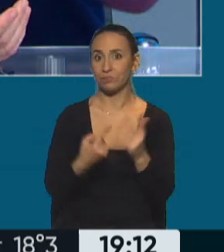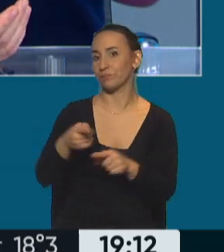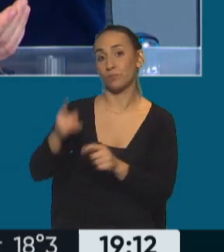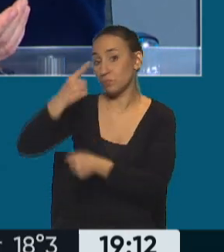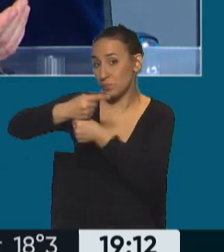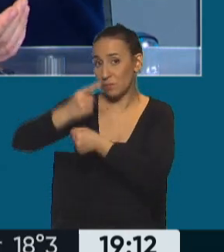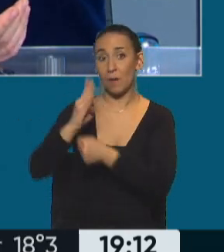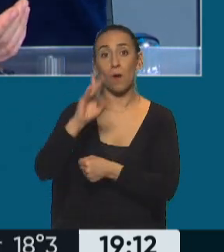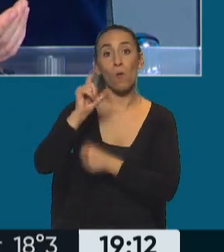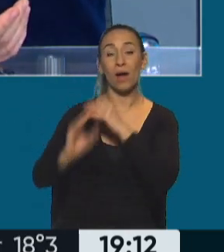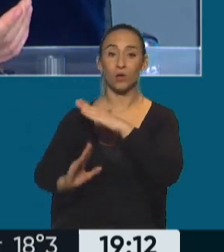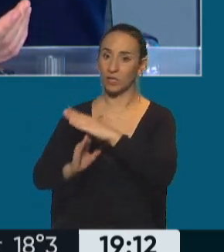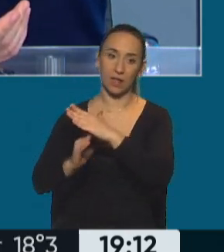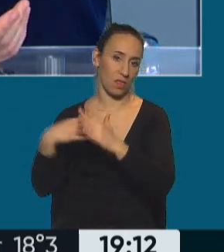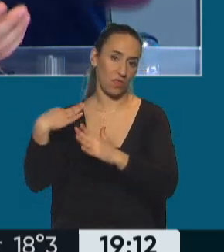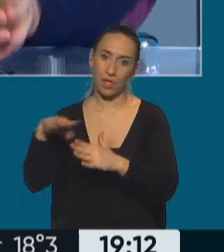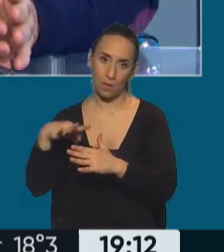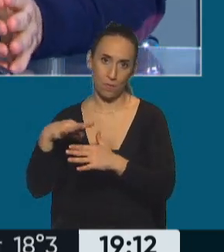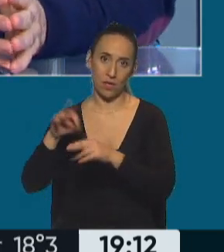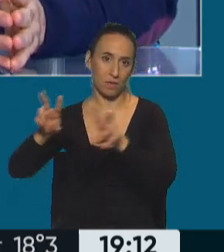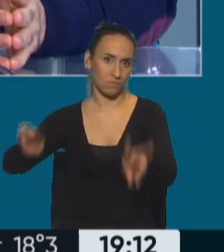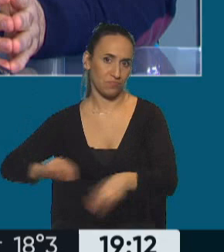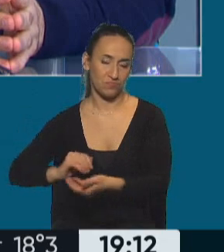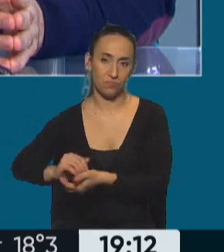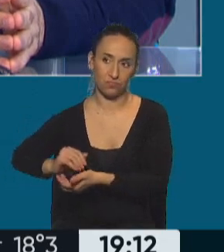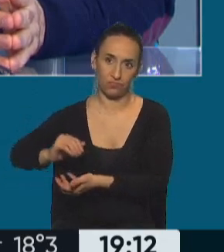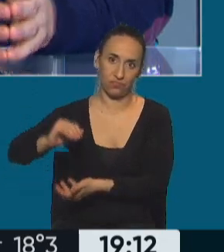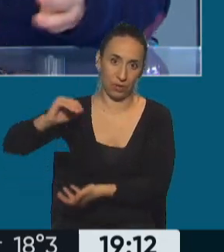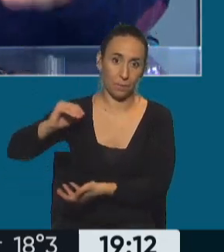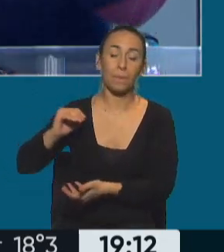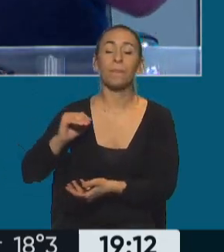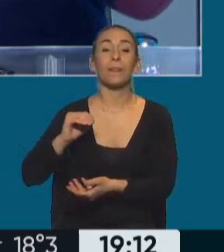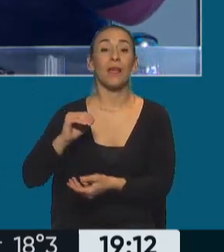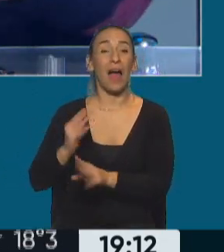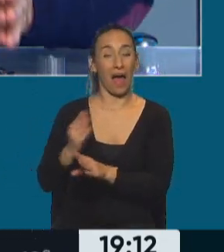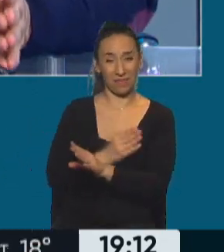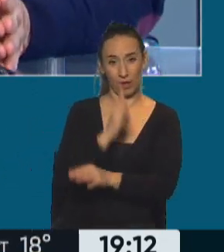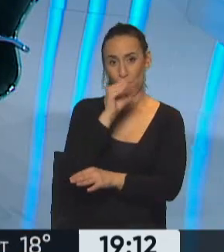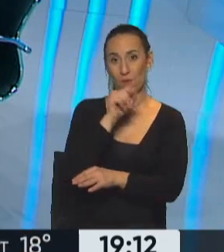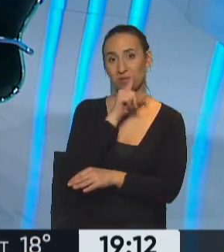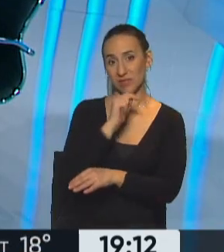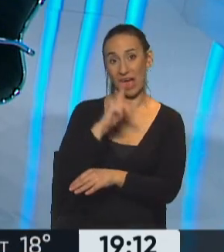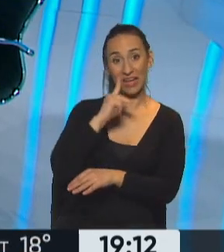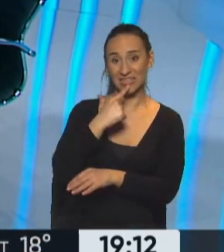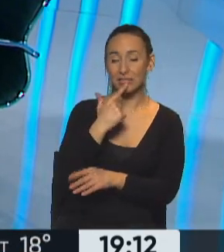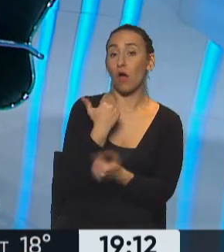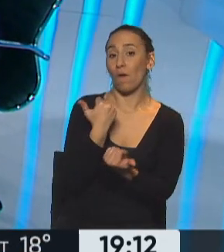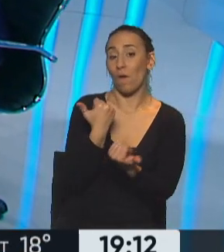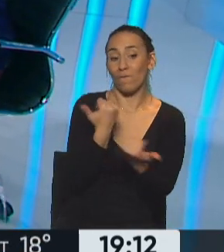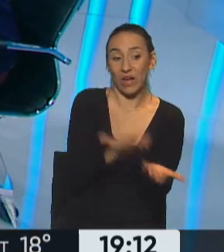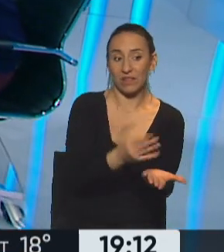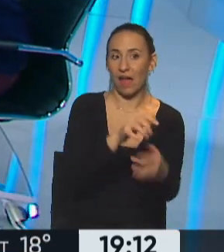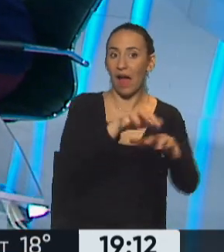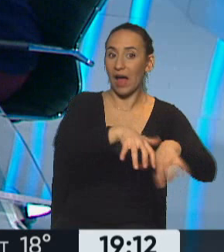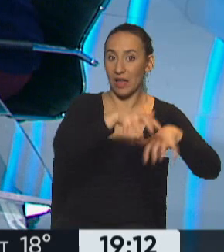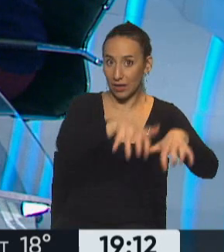sentido ya había empezado con Batakis una oferta al sector agropecuario. No sé qué otras instancias, porque también se pueden